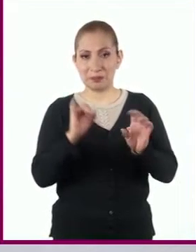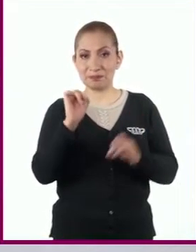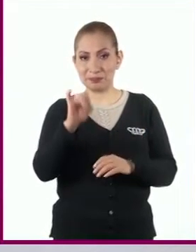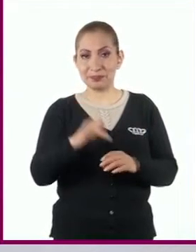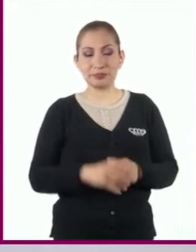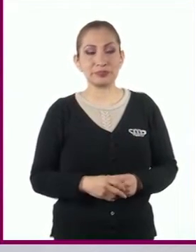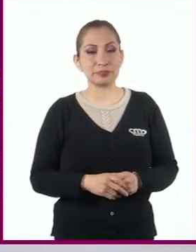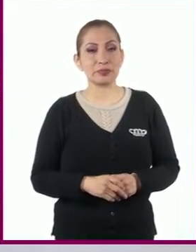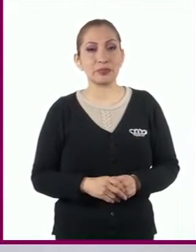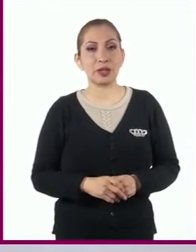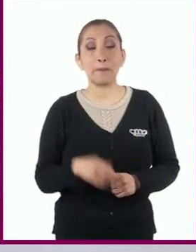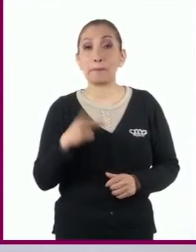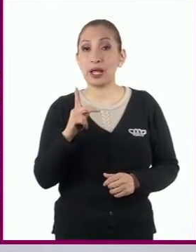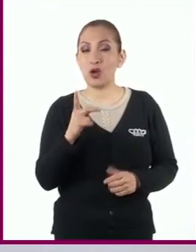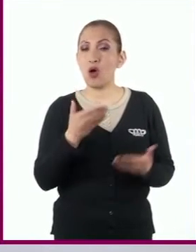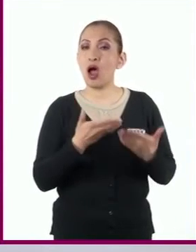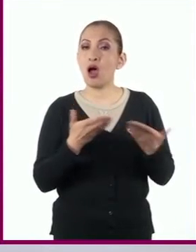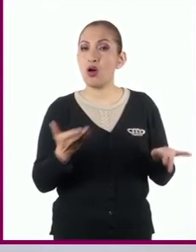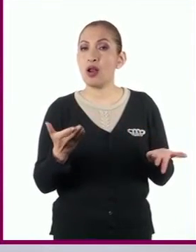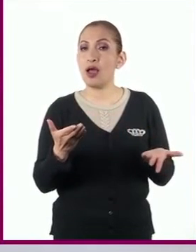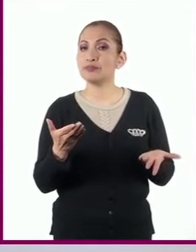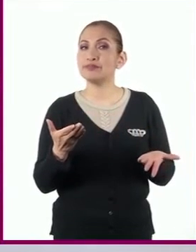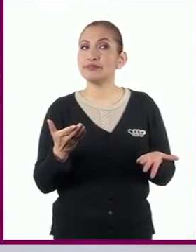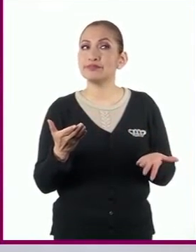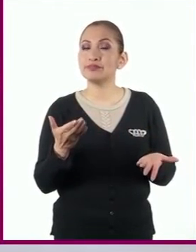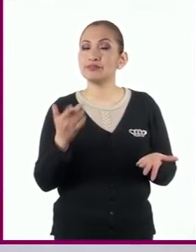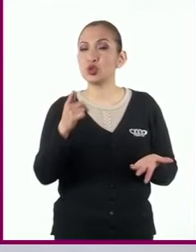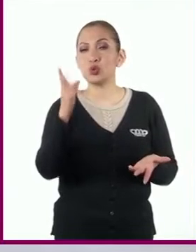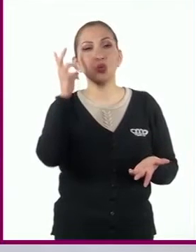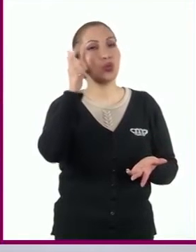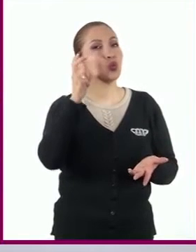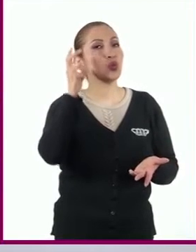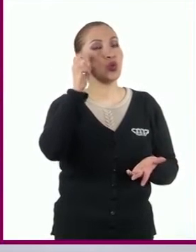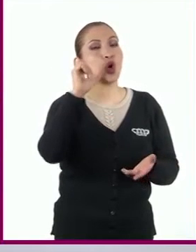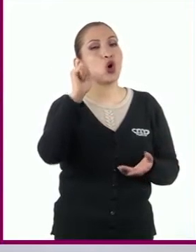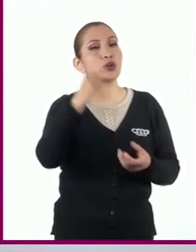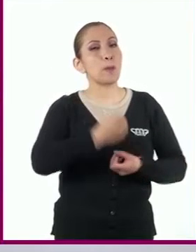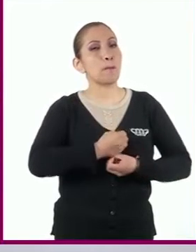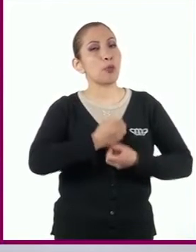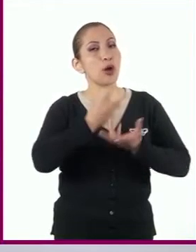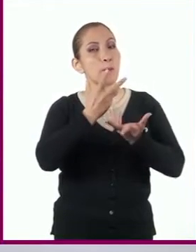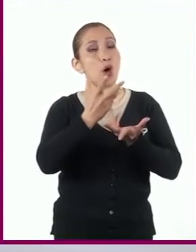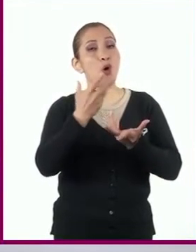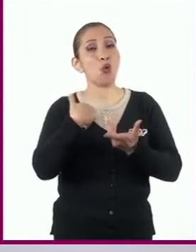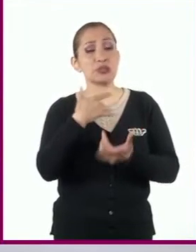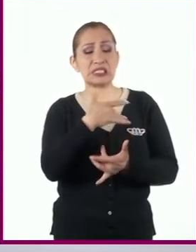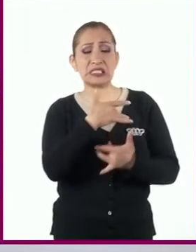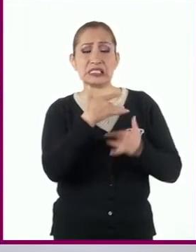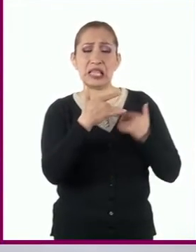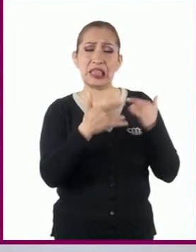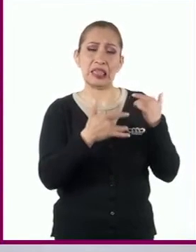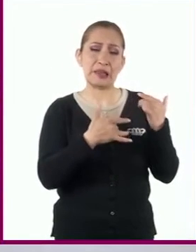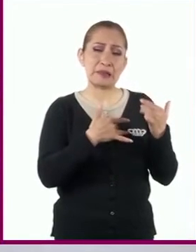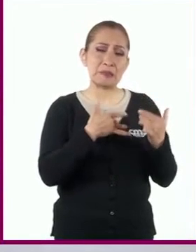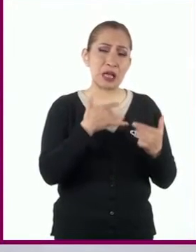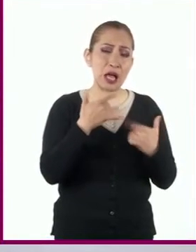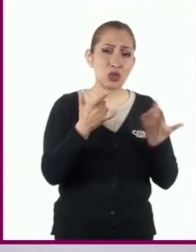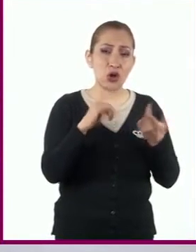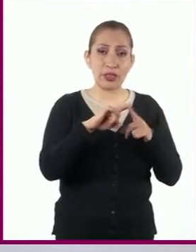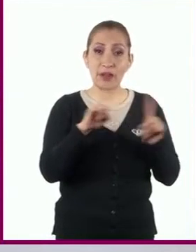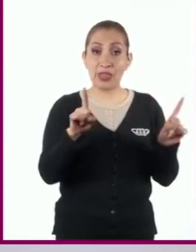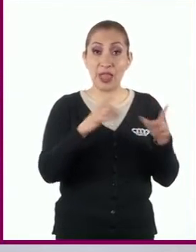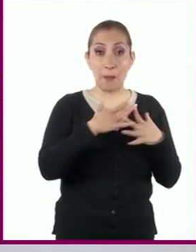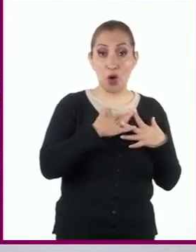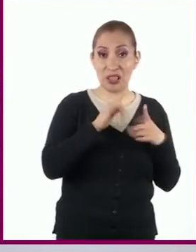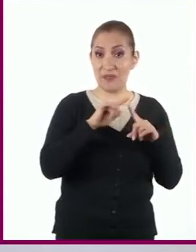sí, pero ¿qué les parece si en esta ocasión escuchamos otro poema de un sentimiento opuesto